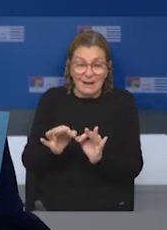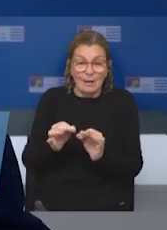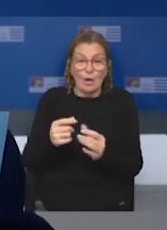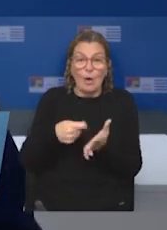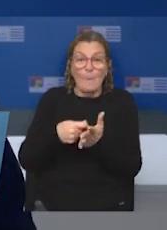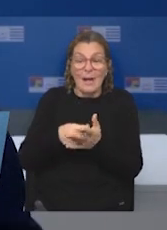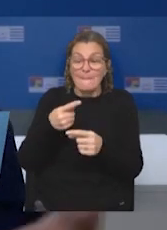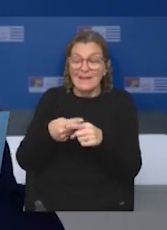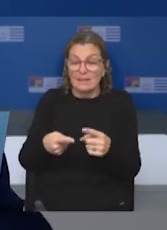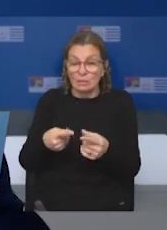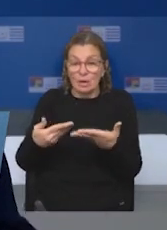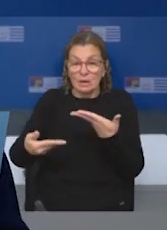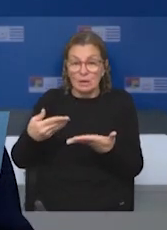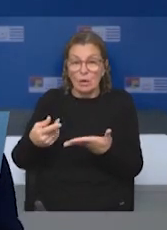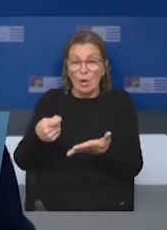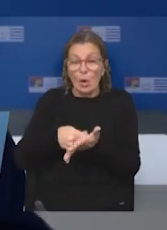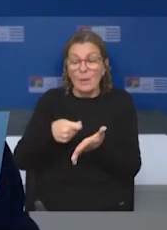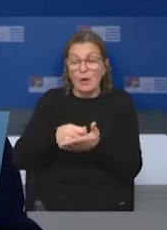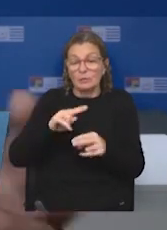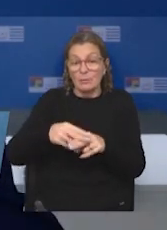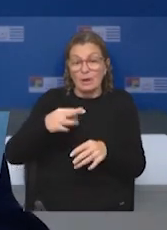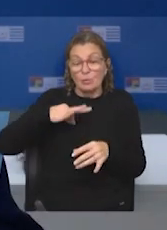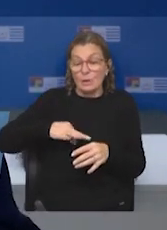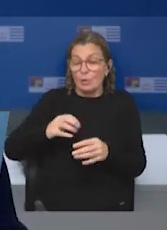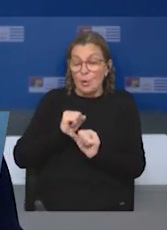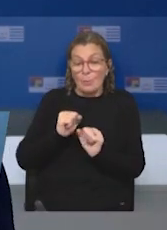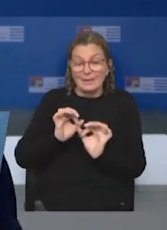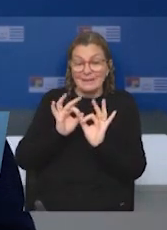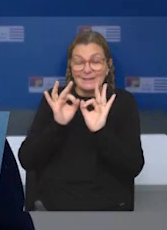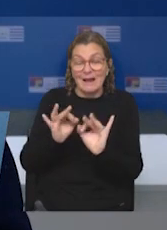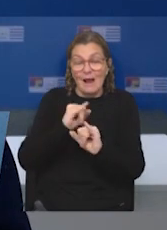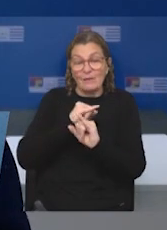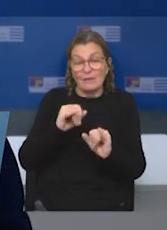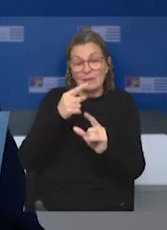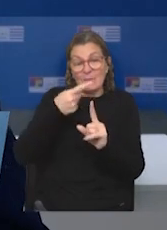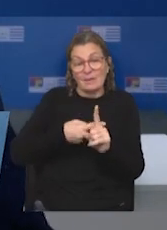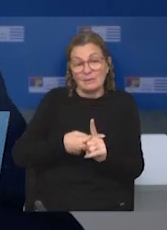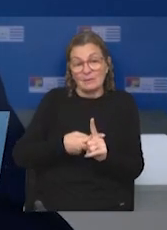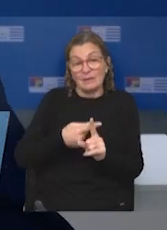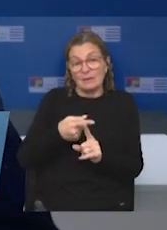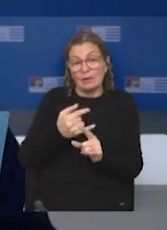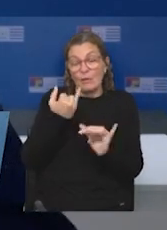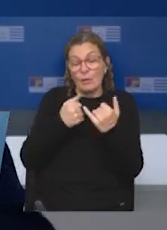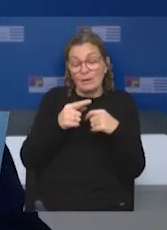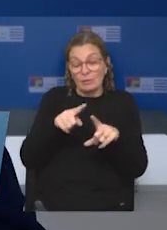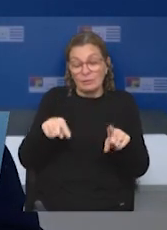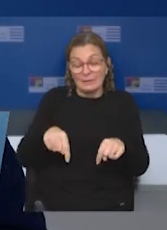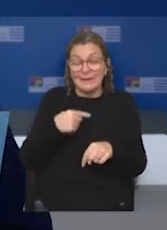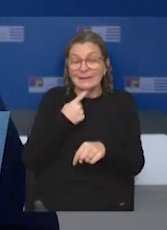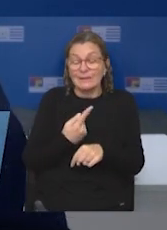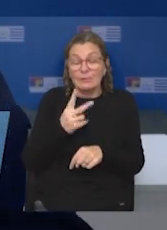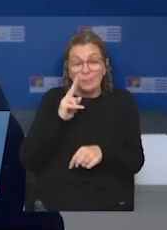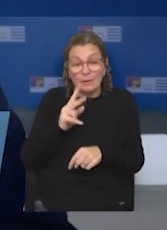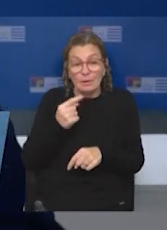medio kilo que volvió a comprar suelto que su sueldo no le alcanza para llegar a fin de mes y estos informes sirven para poner en